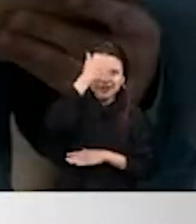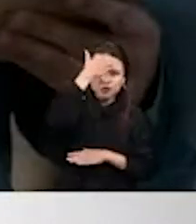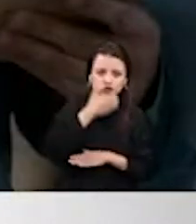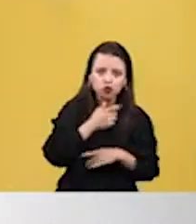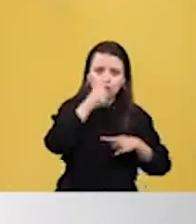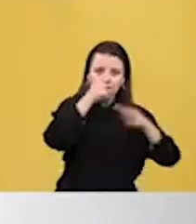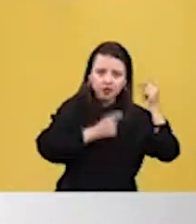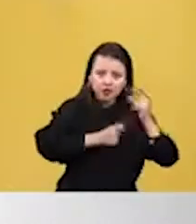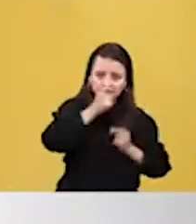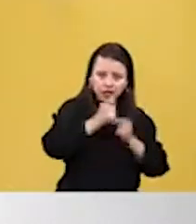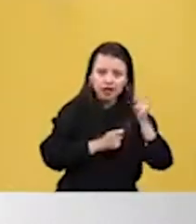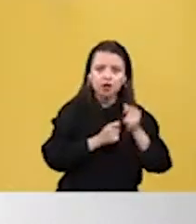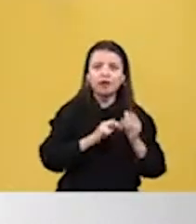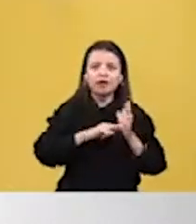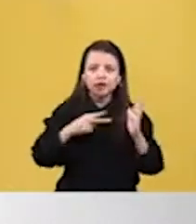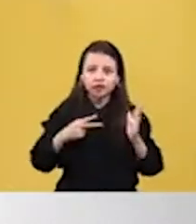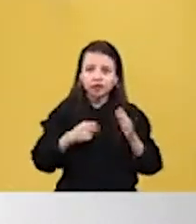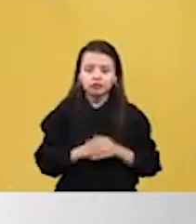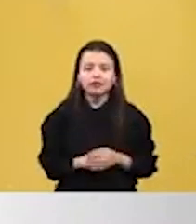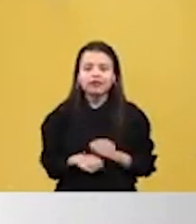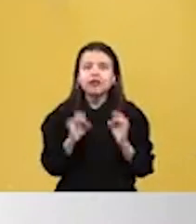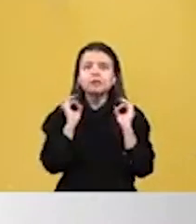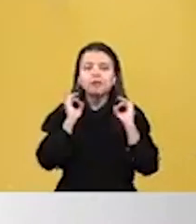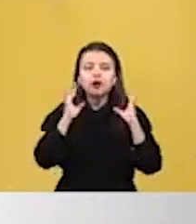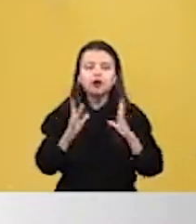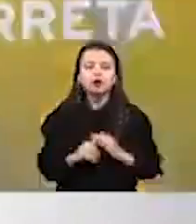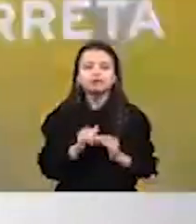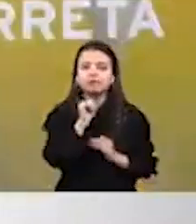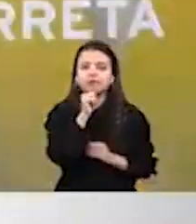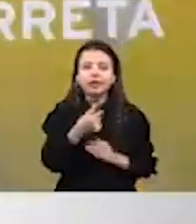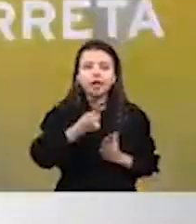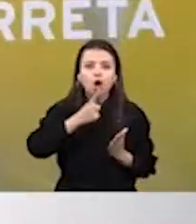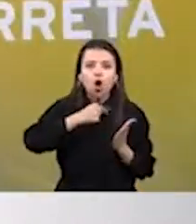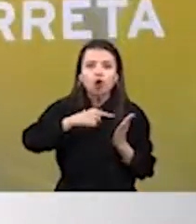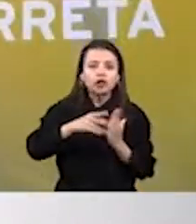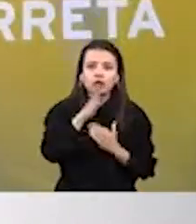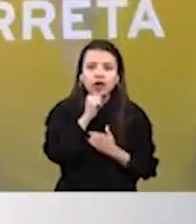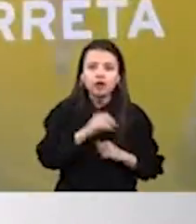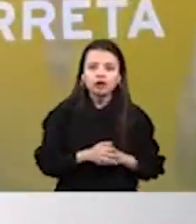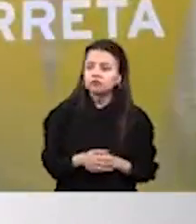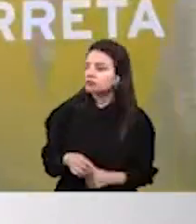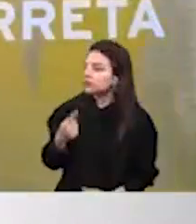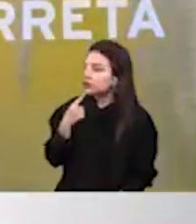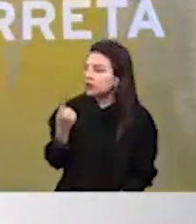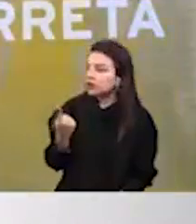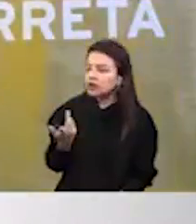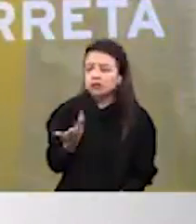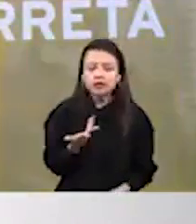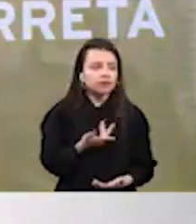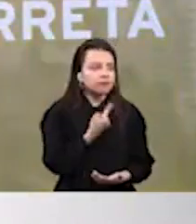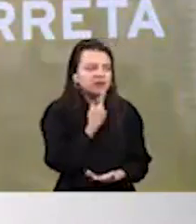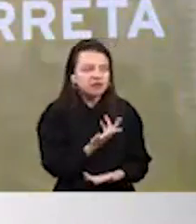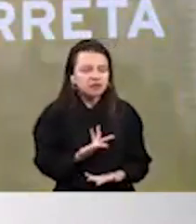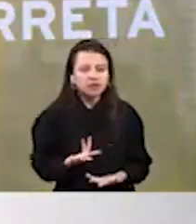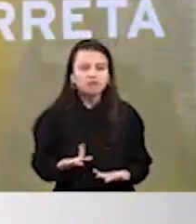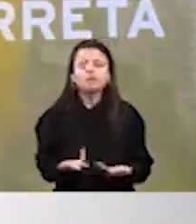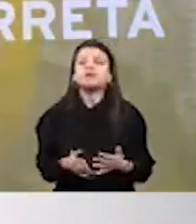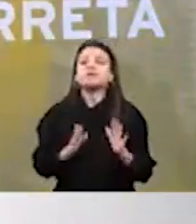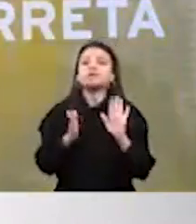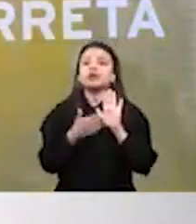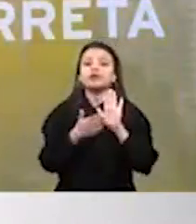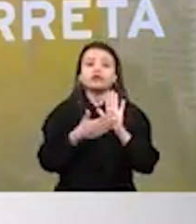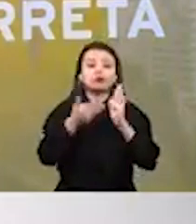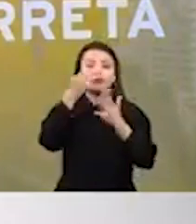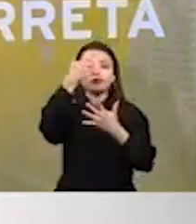Y lo más grave, sin contratos. Eso es lo que llama poderosamente la atención. ¿Y qué dice el Ministerio de la Salud? Pues, Juan Diego, justamente este documento